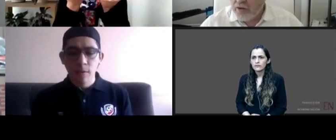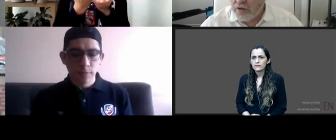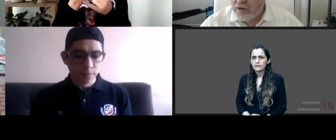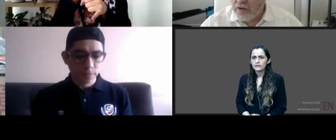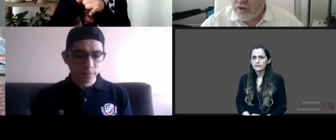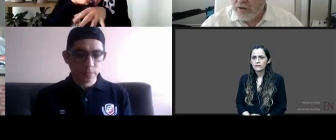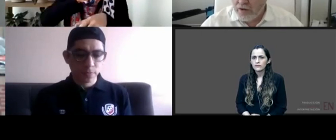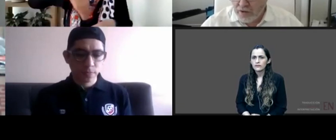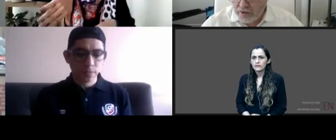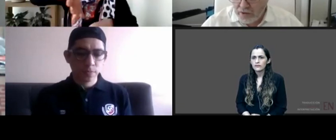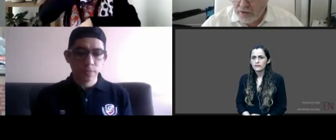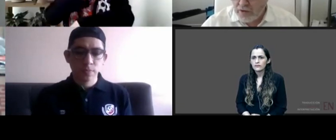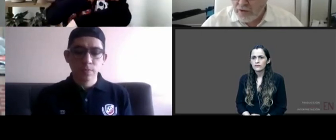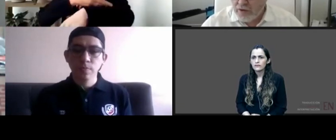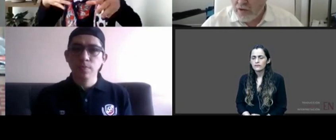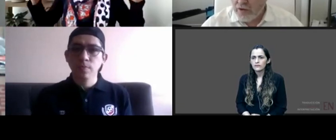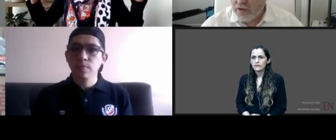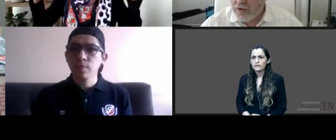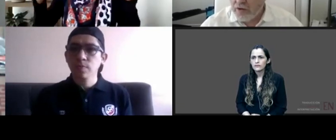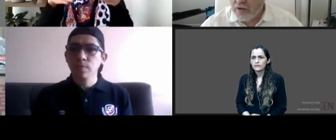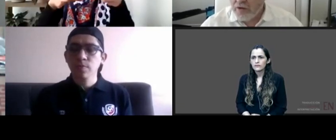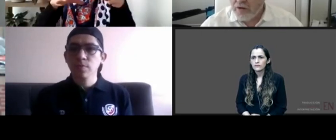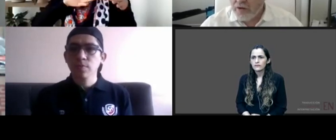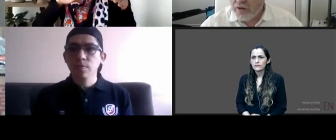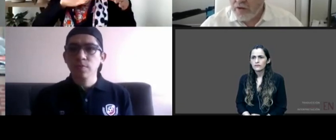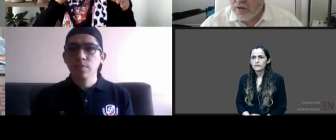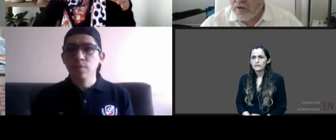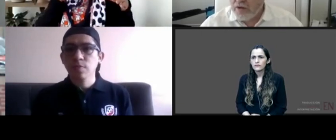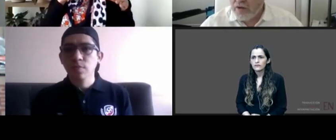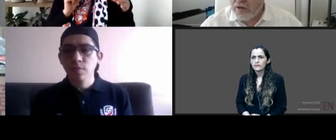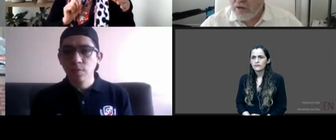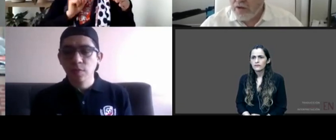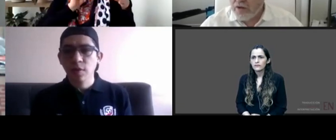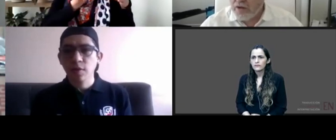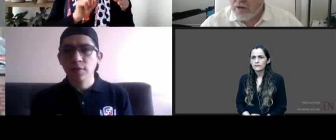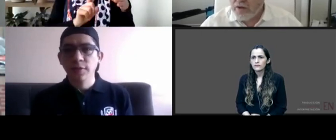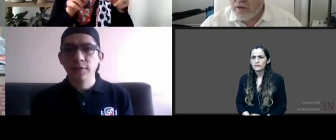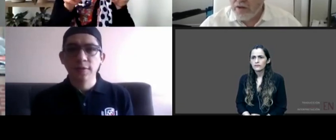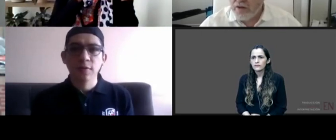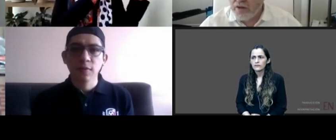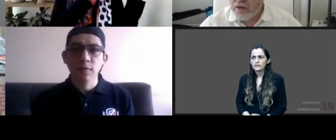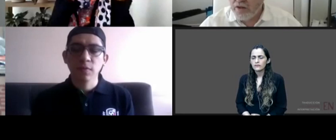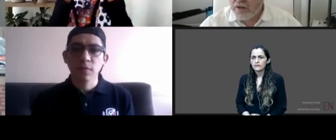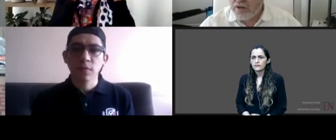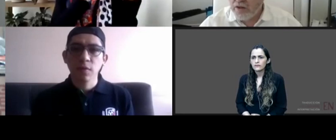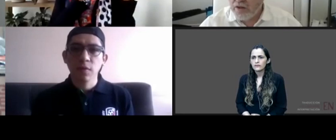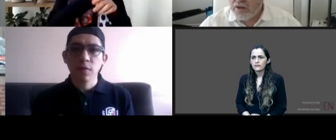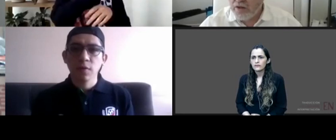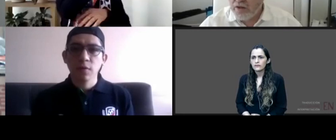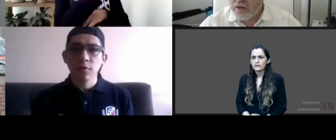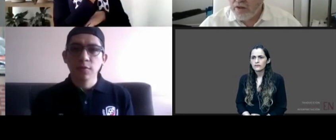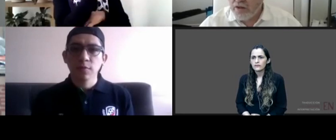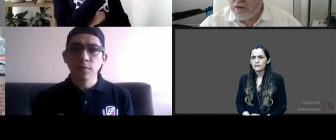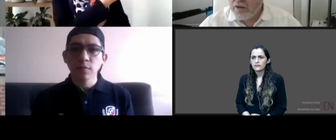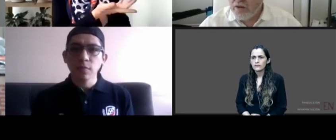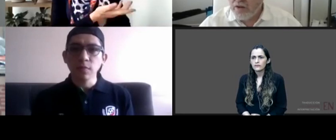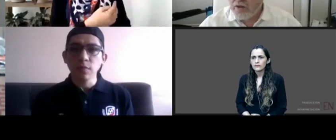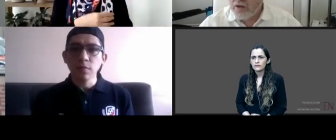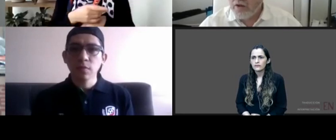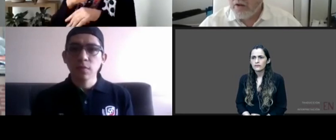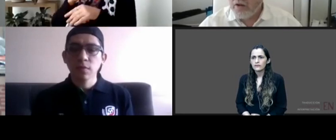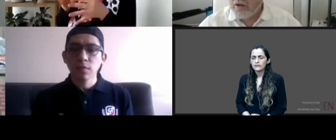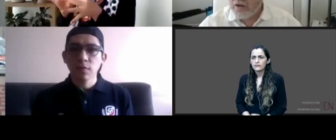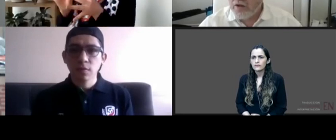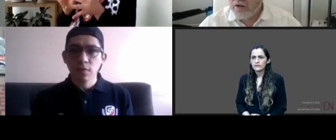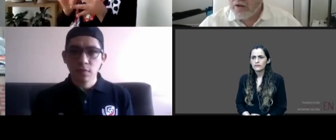Entonces, eso es lo que ha pasado ahora en este tiempo en la pandemia. Sí, hay familiares